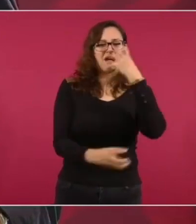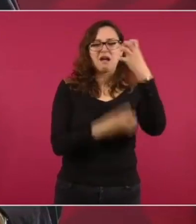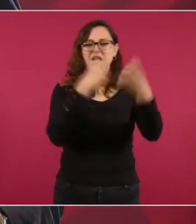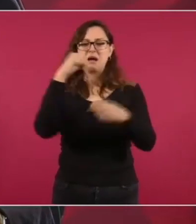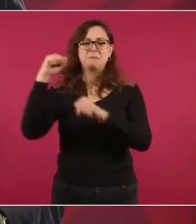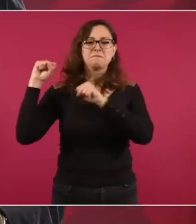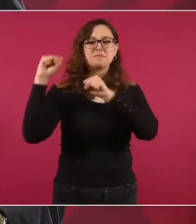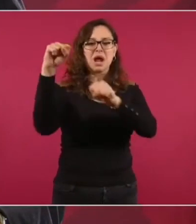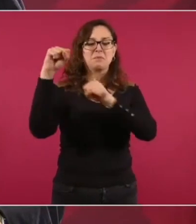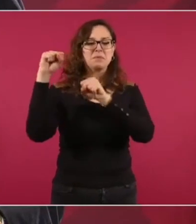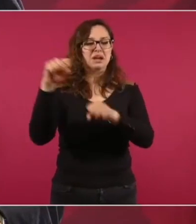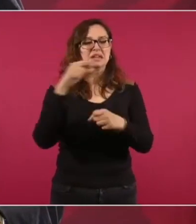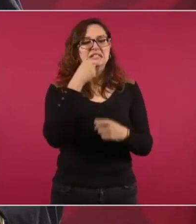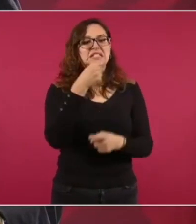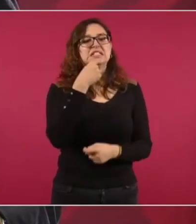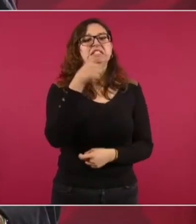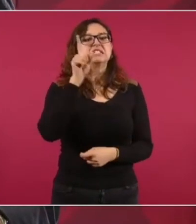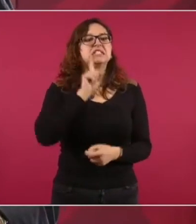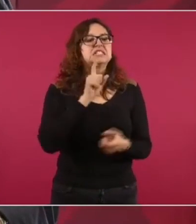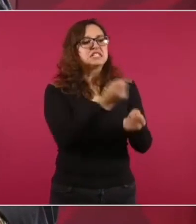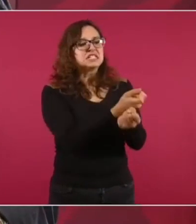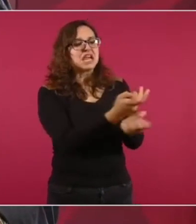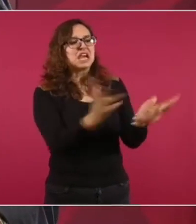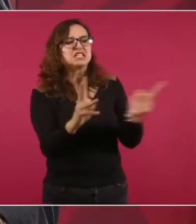contra las niñas,